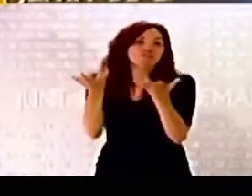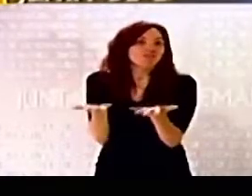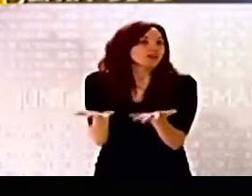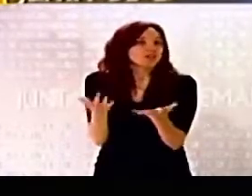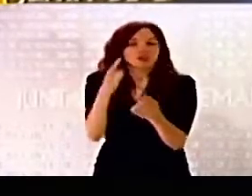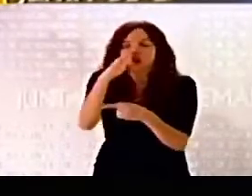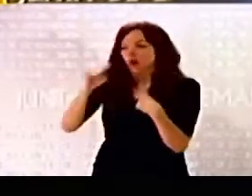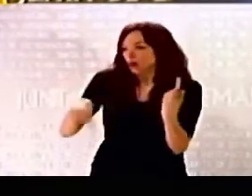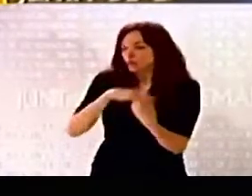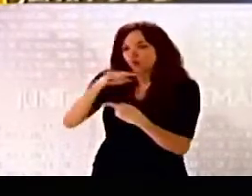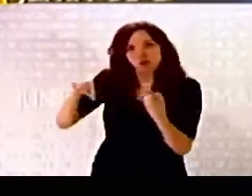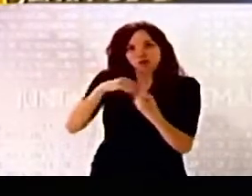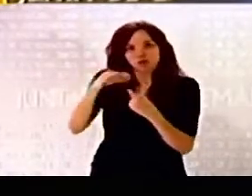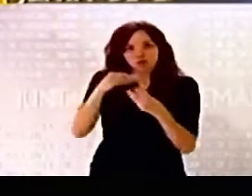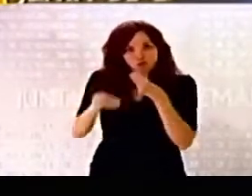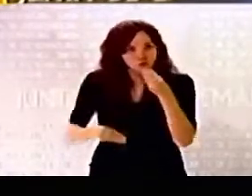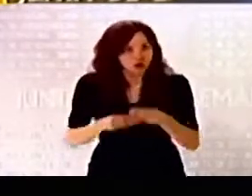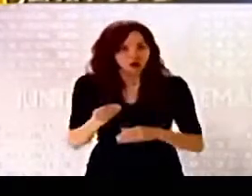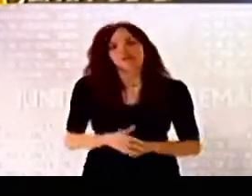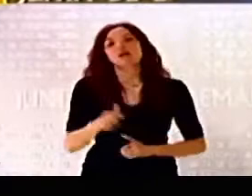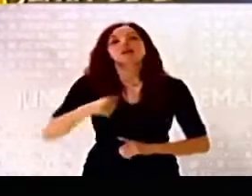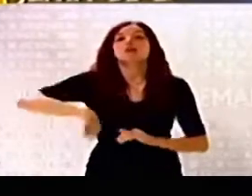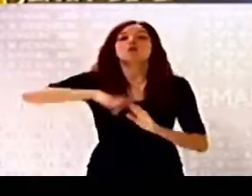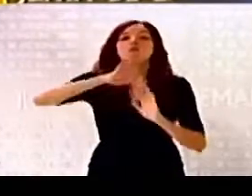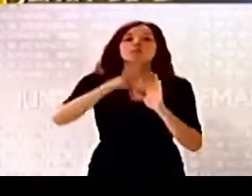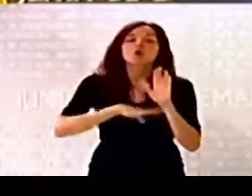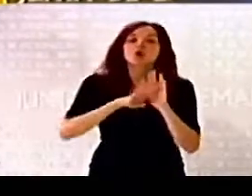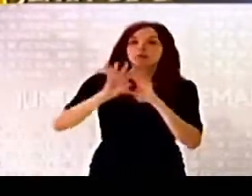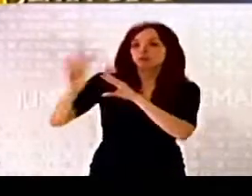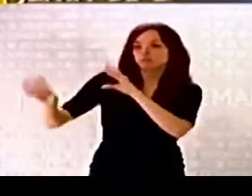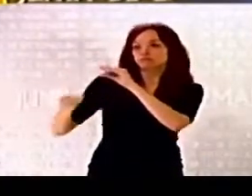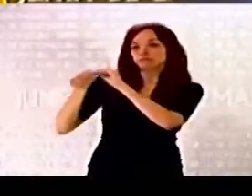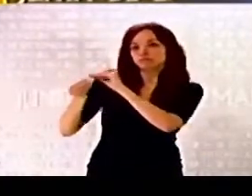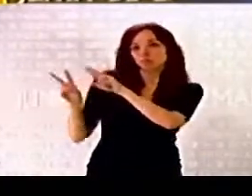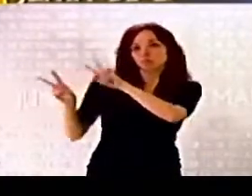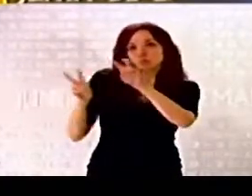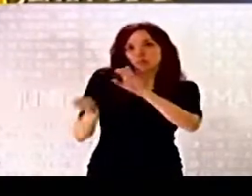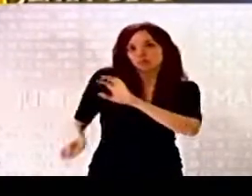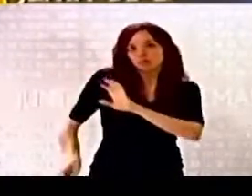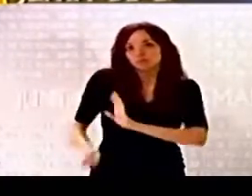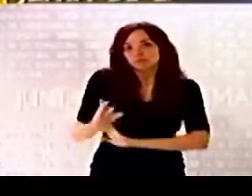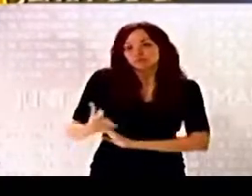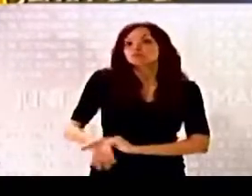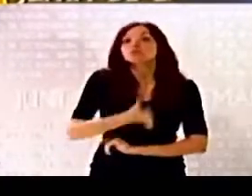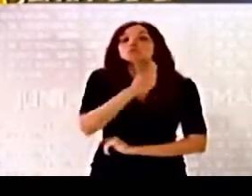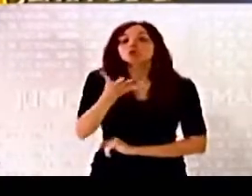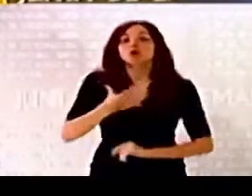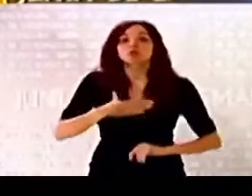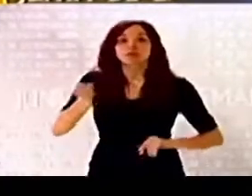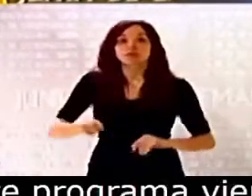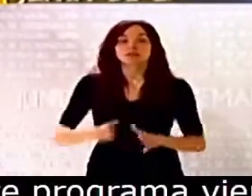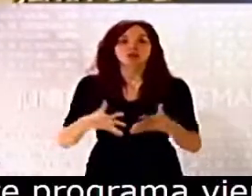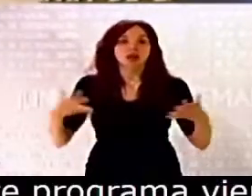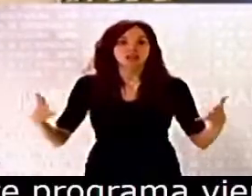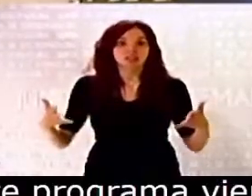todos los años. Este programa viene a ser un complemento, pues los ayuntamientos grandes de la ciudad de nuestra región cuentan